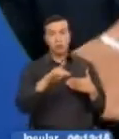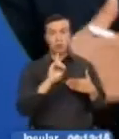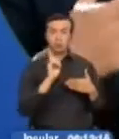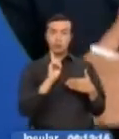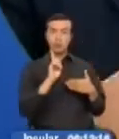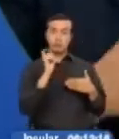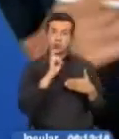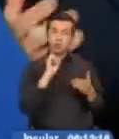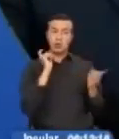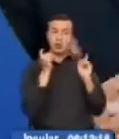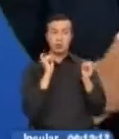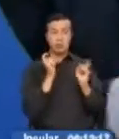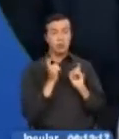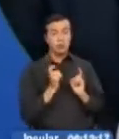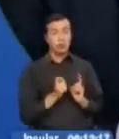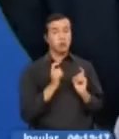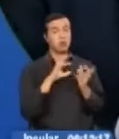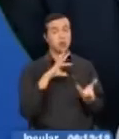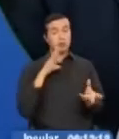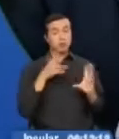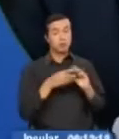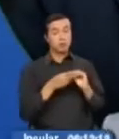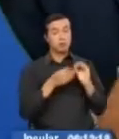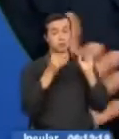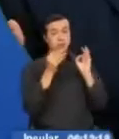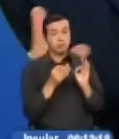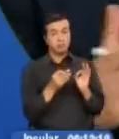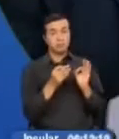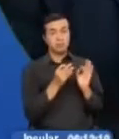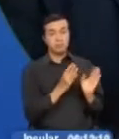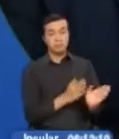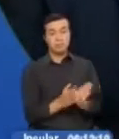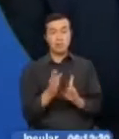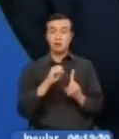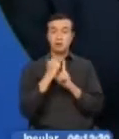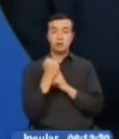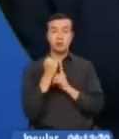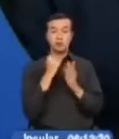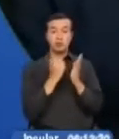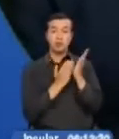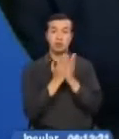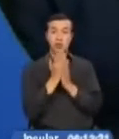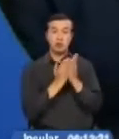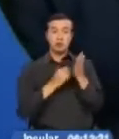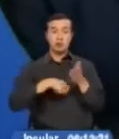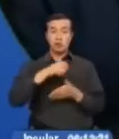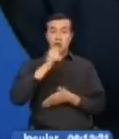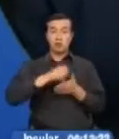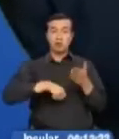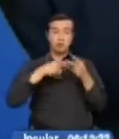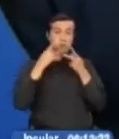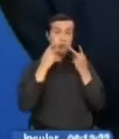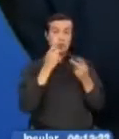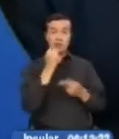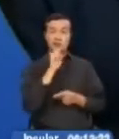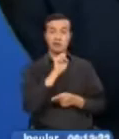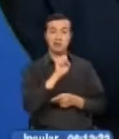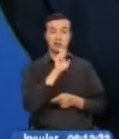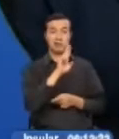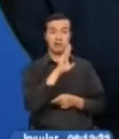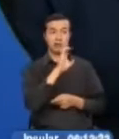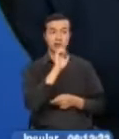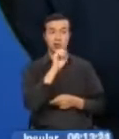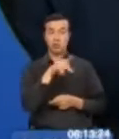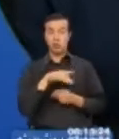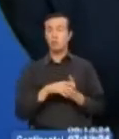un recambio que se ajustará las condiciones que ponga el cerco en lo posterior así es bueno el cerco en este caso actúa